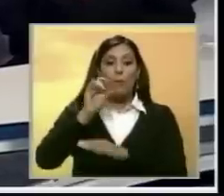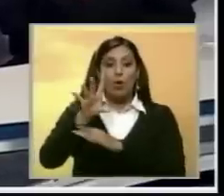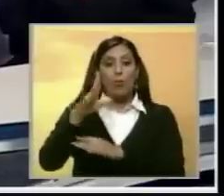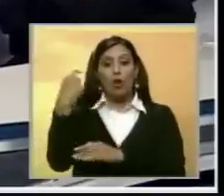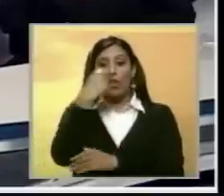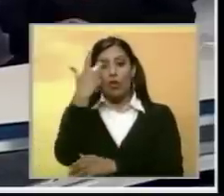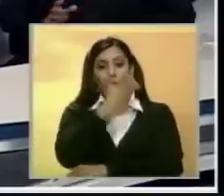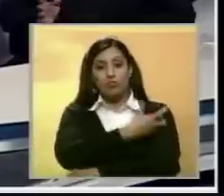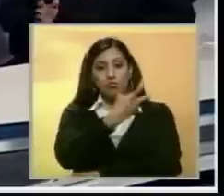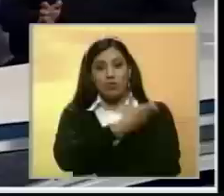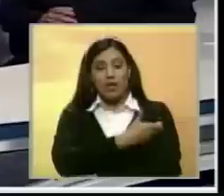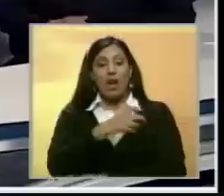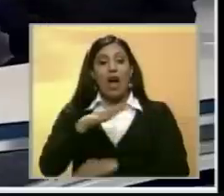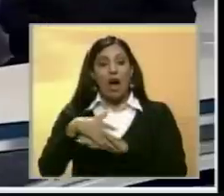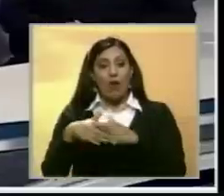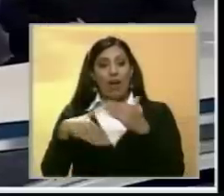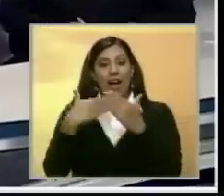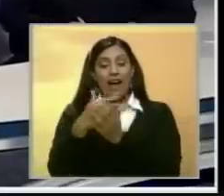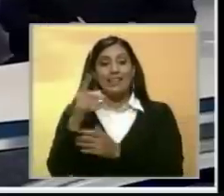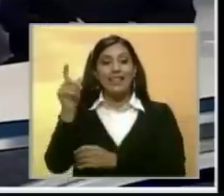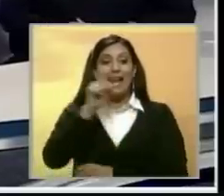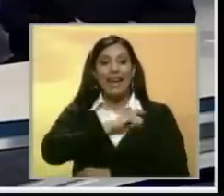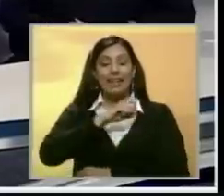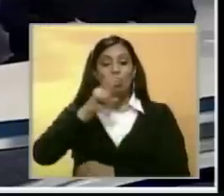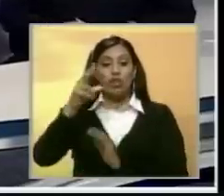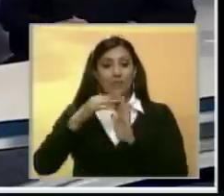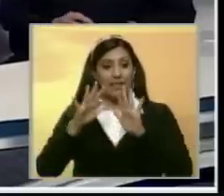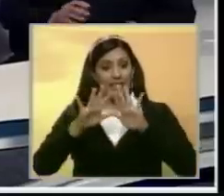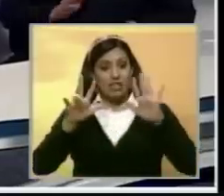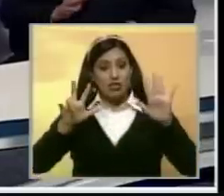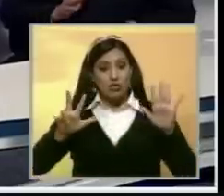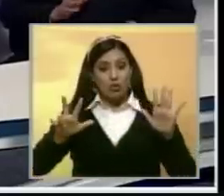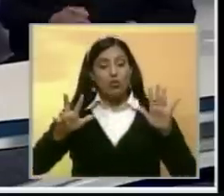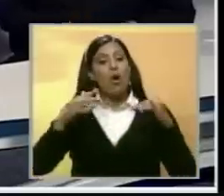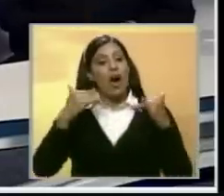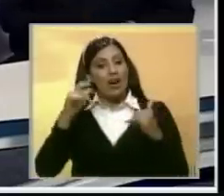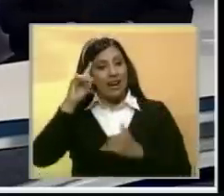doping. Esto con extensión hasta el mes de enero de 2018. Hay que